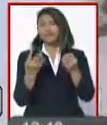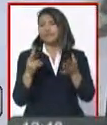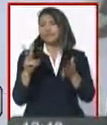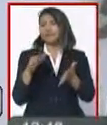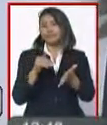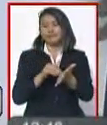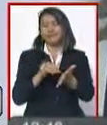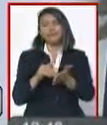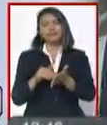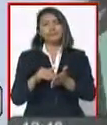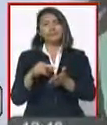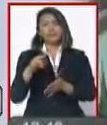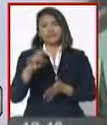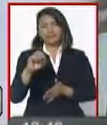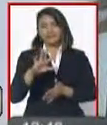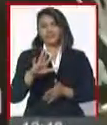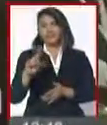gobernación?